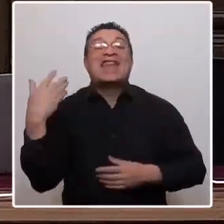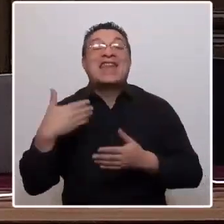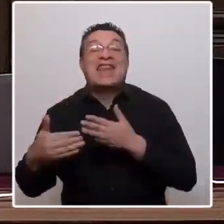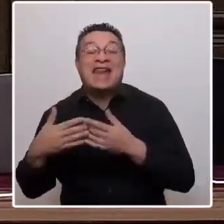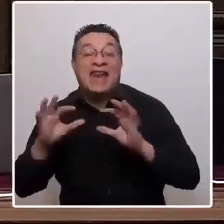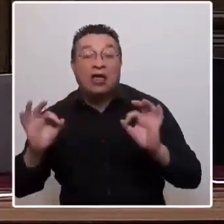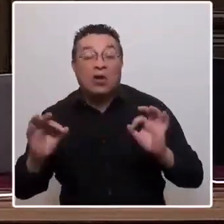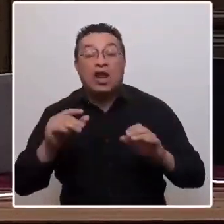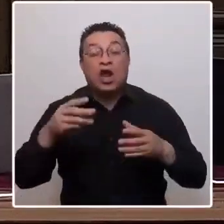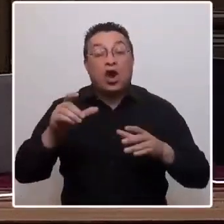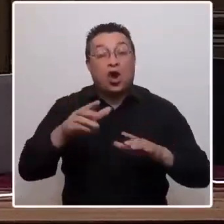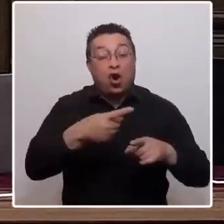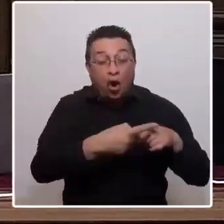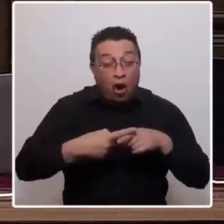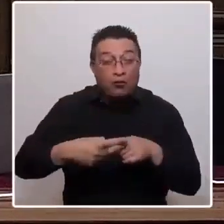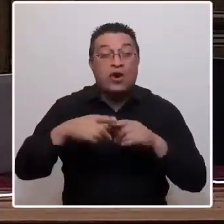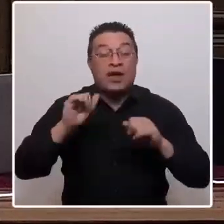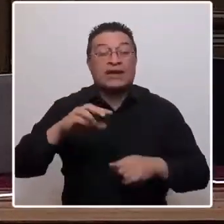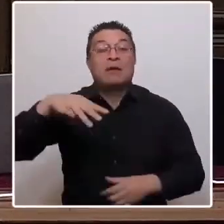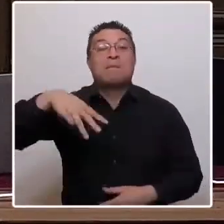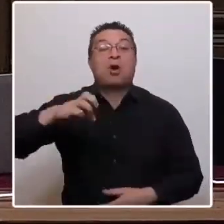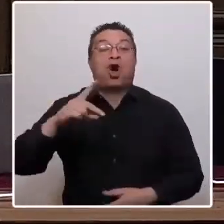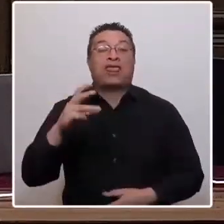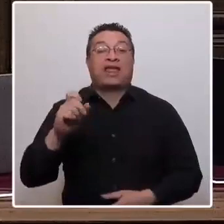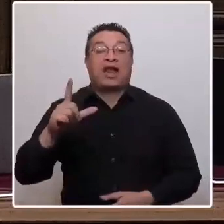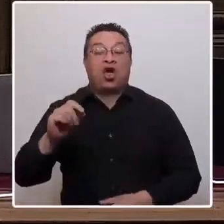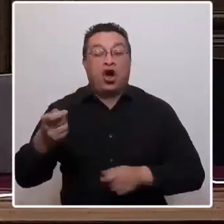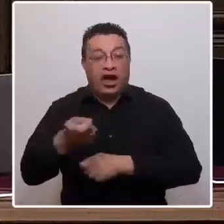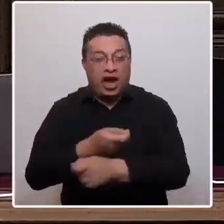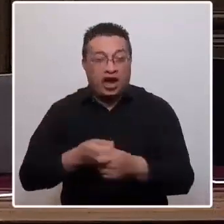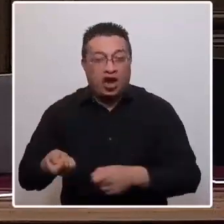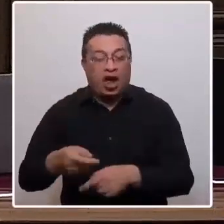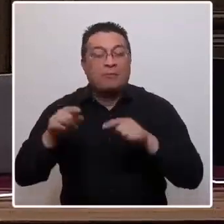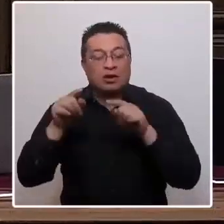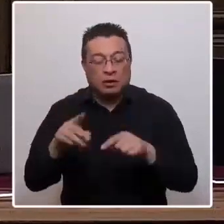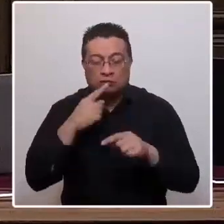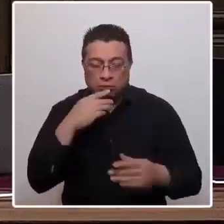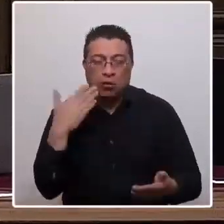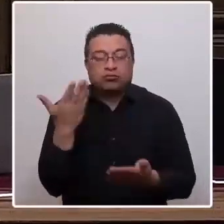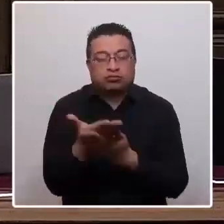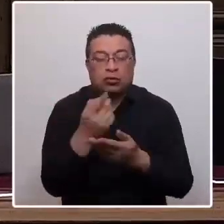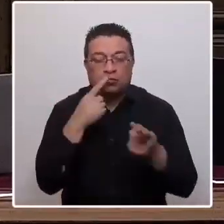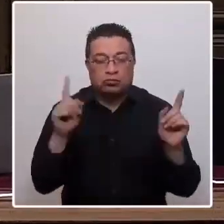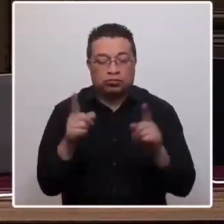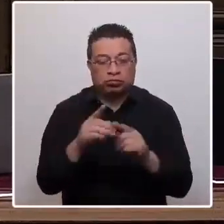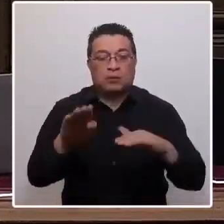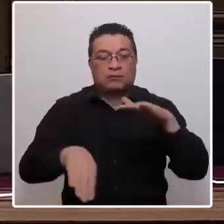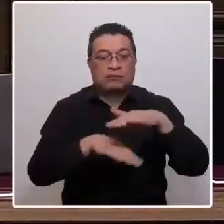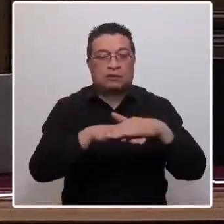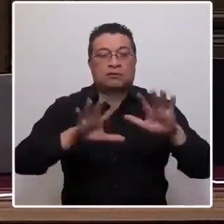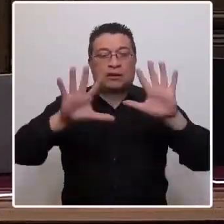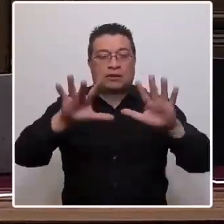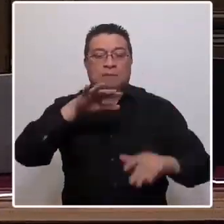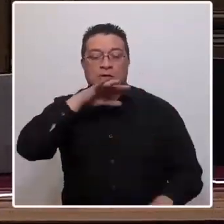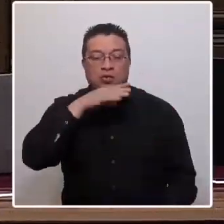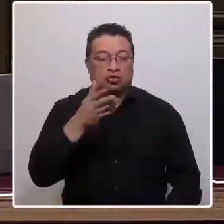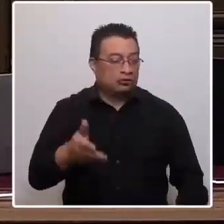Modelo Económico para que presente una síntesis del contenido de su propuesta, para lo cual dispone de hasta 10 minutos.